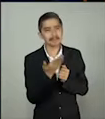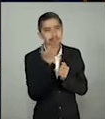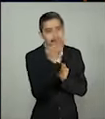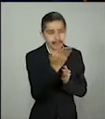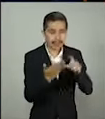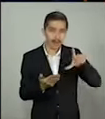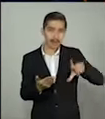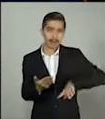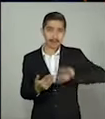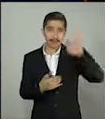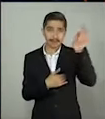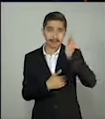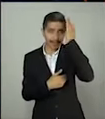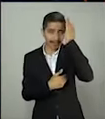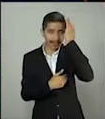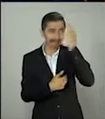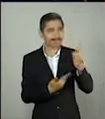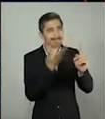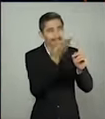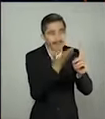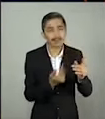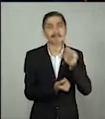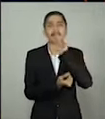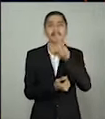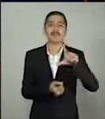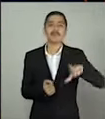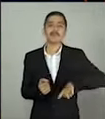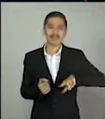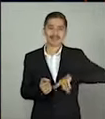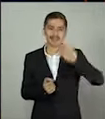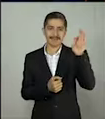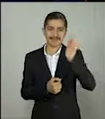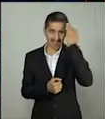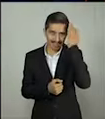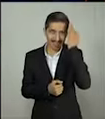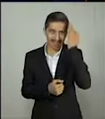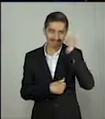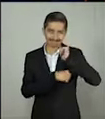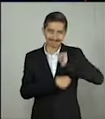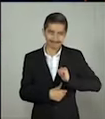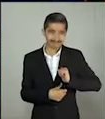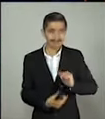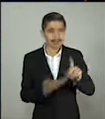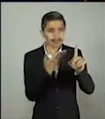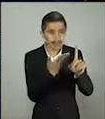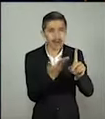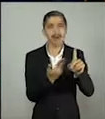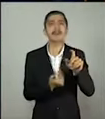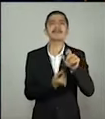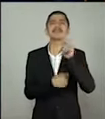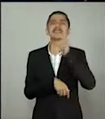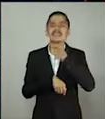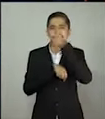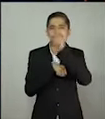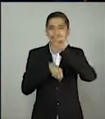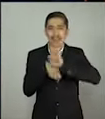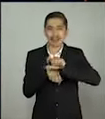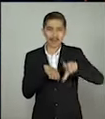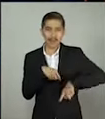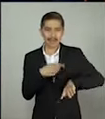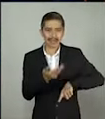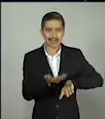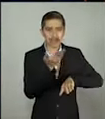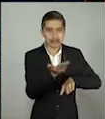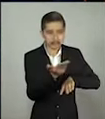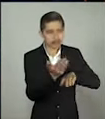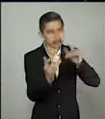solicitar al gobierno federal, al gobierno central, al gobierno de la República, a través de la Secretaría